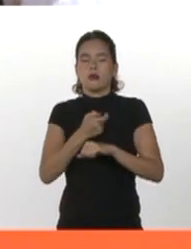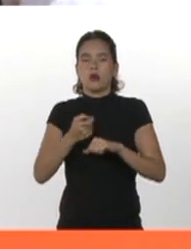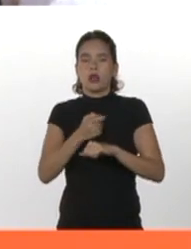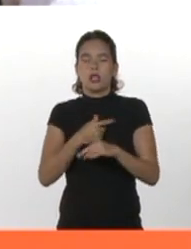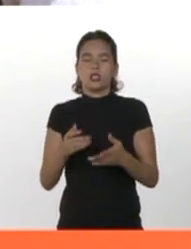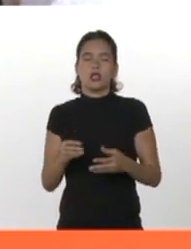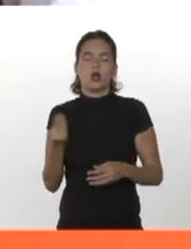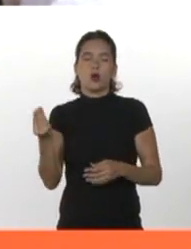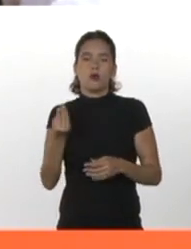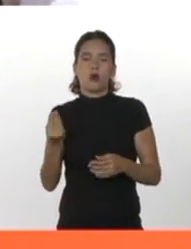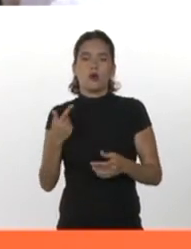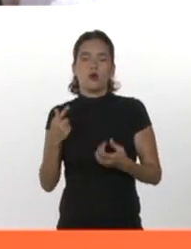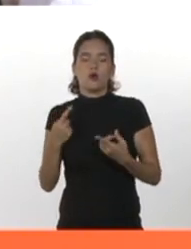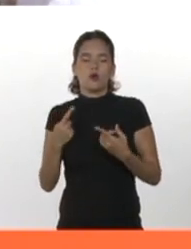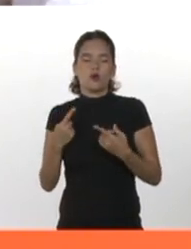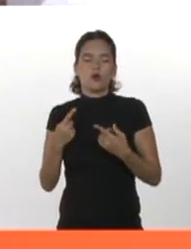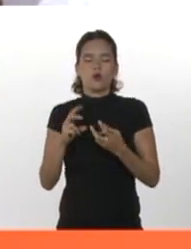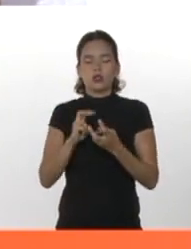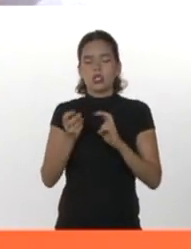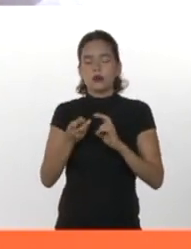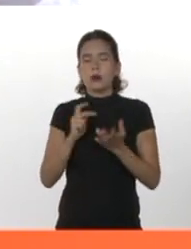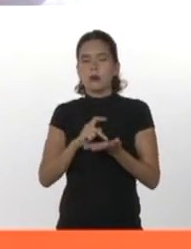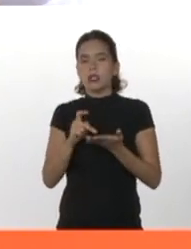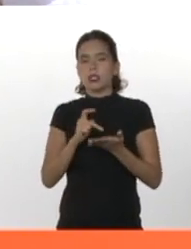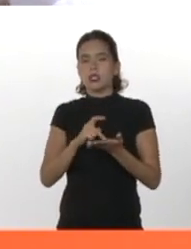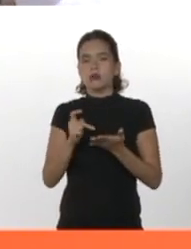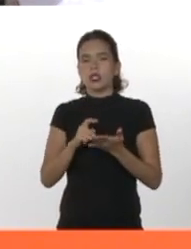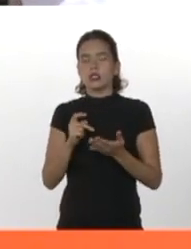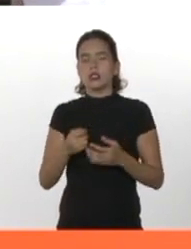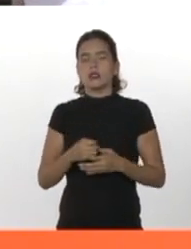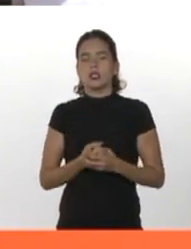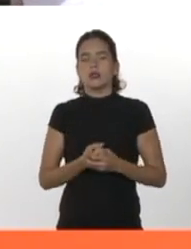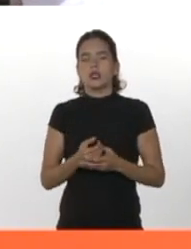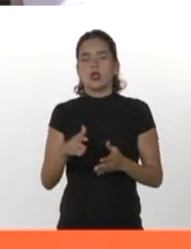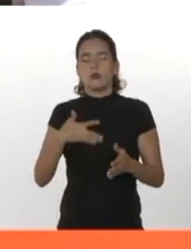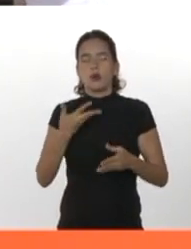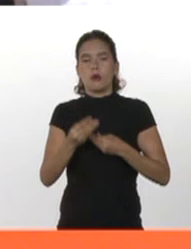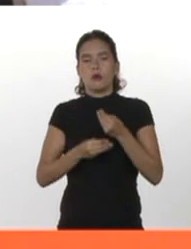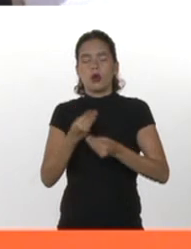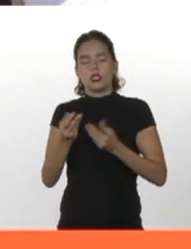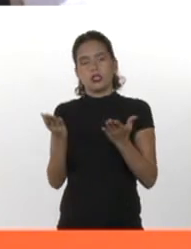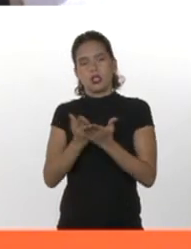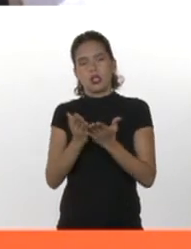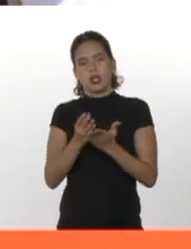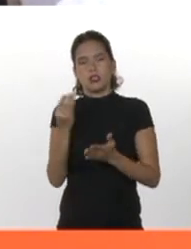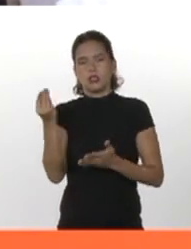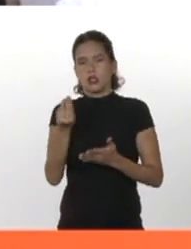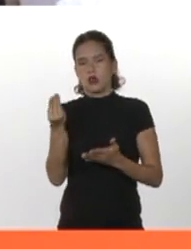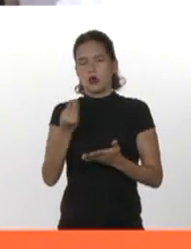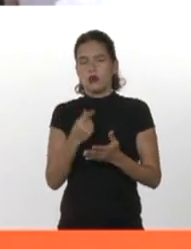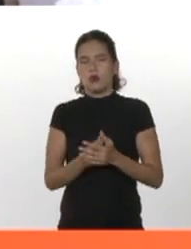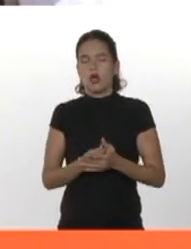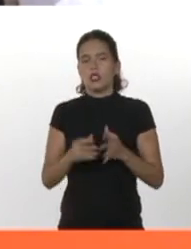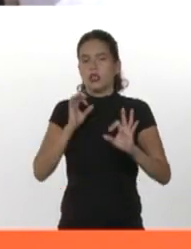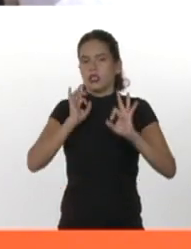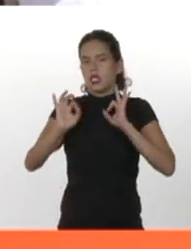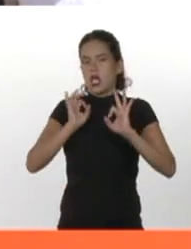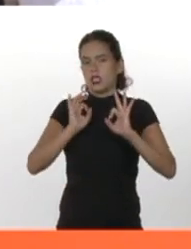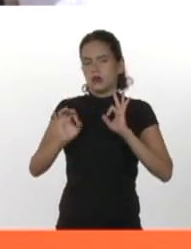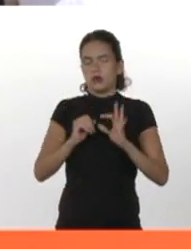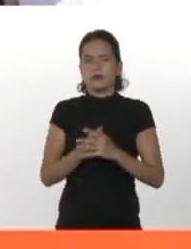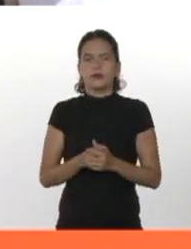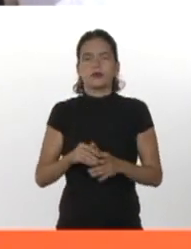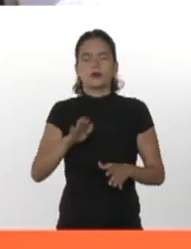que todo teórico, pero también participativo, lo podemos hacer en clase como a través de